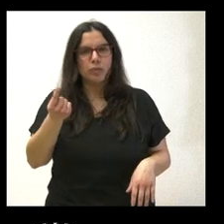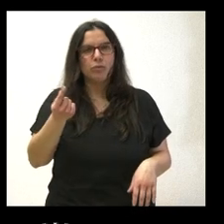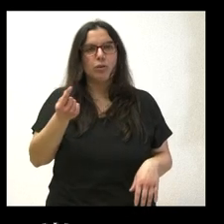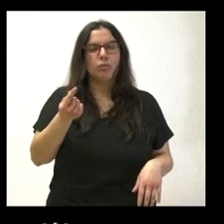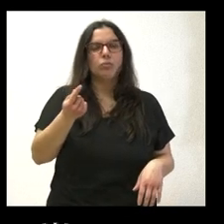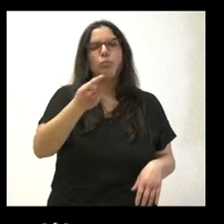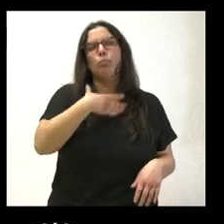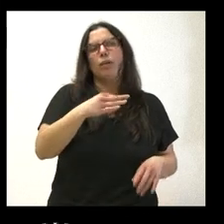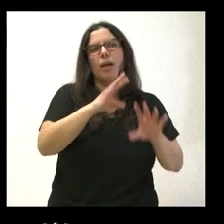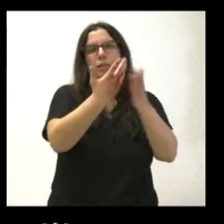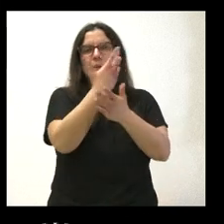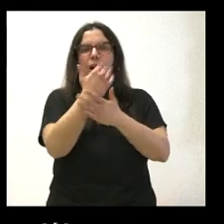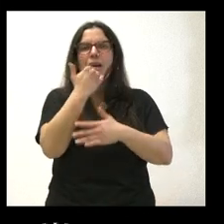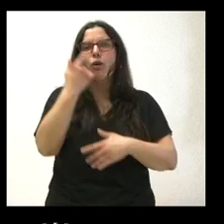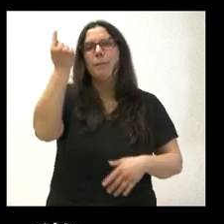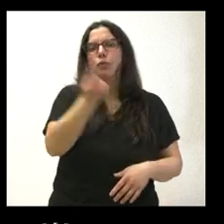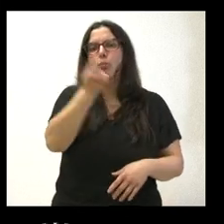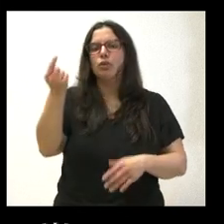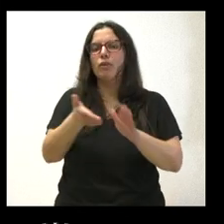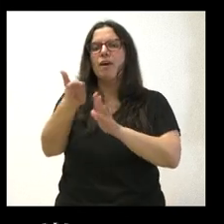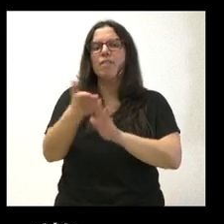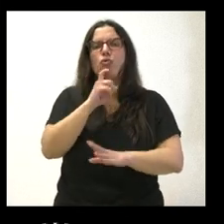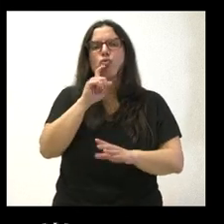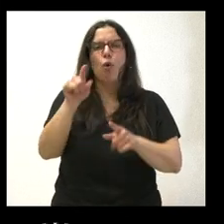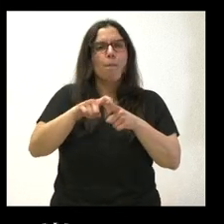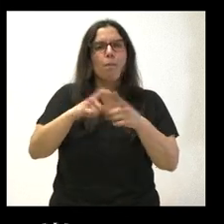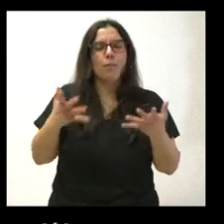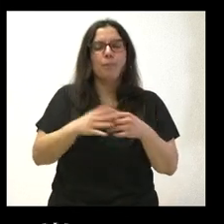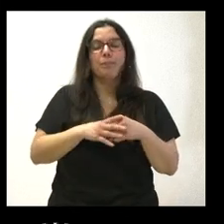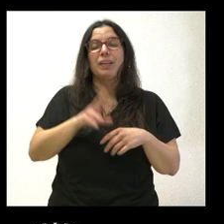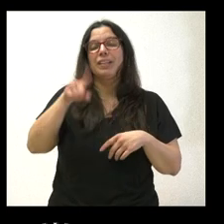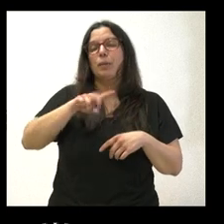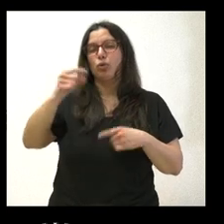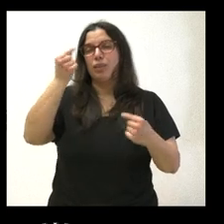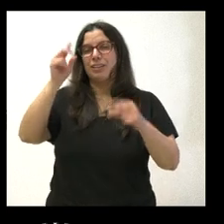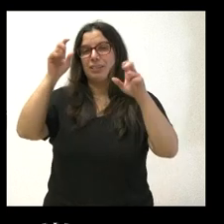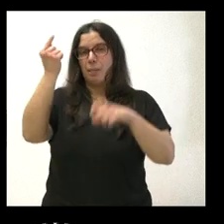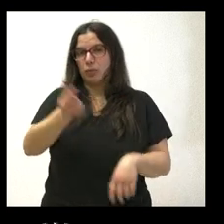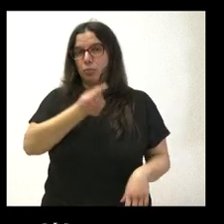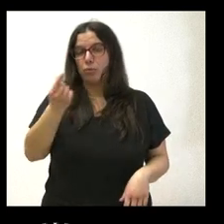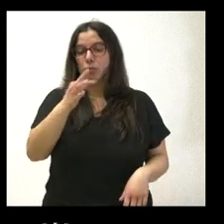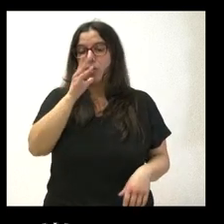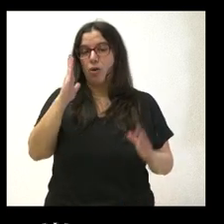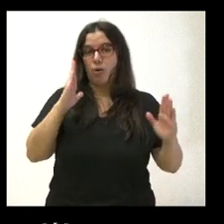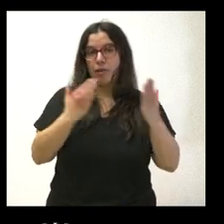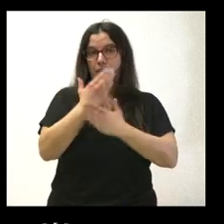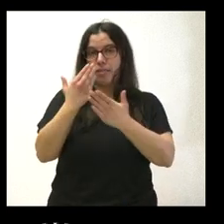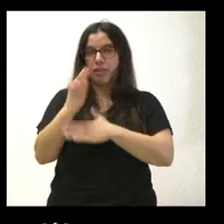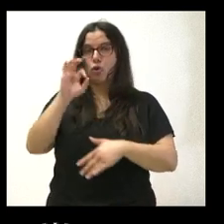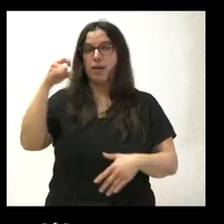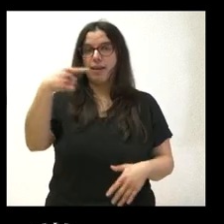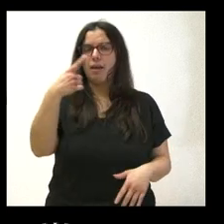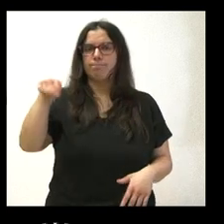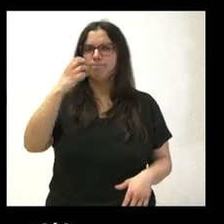esperar las cuentas en general y un Matiz respecto a las cuentas estos días e las ong se han